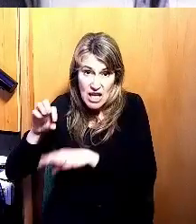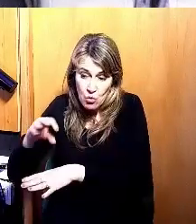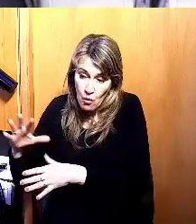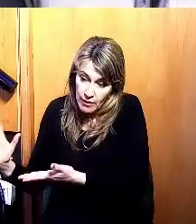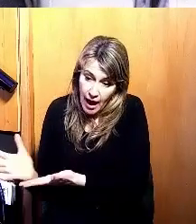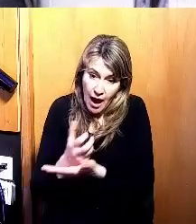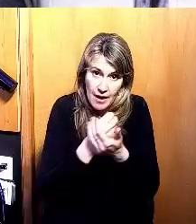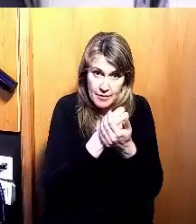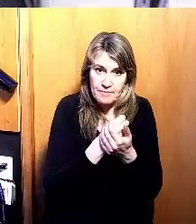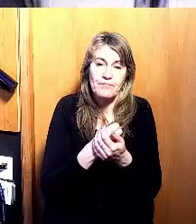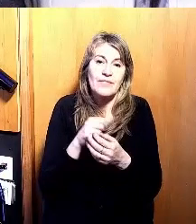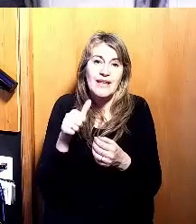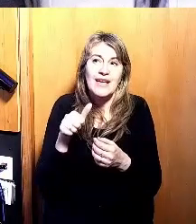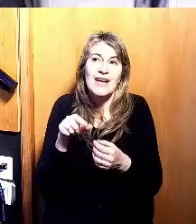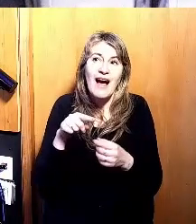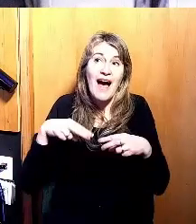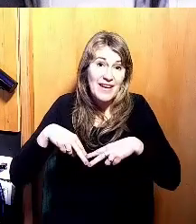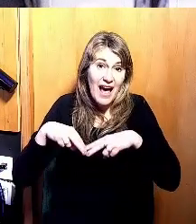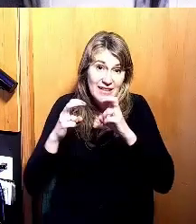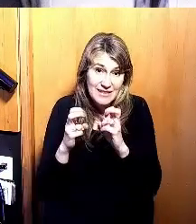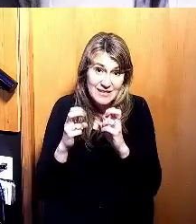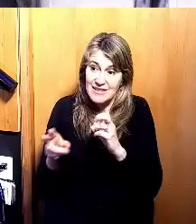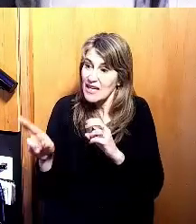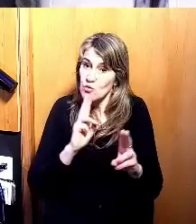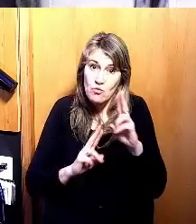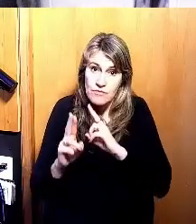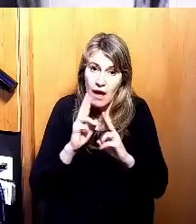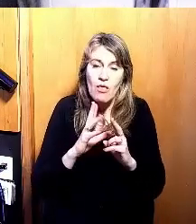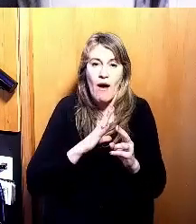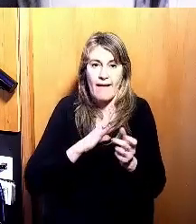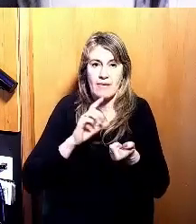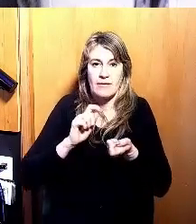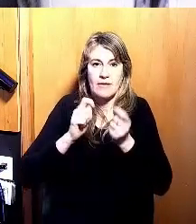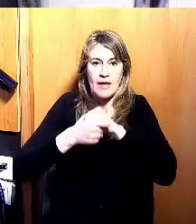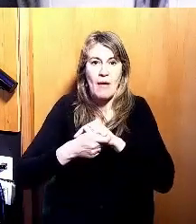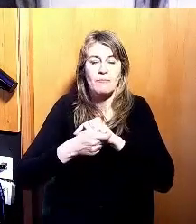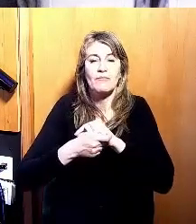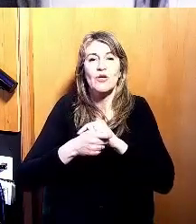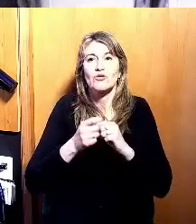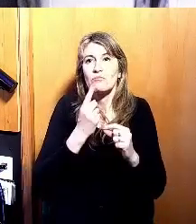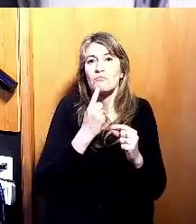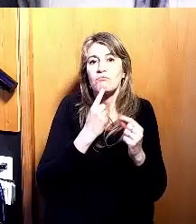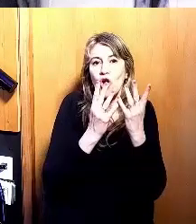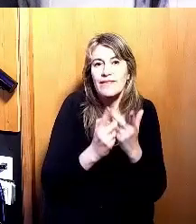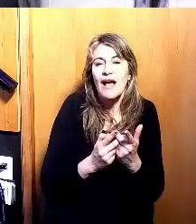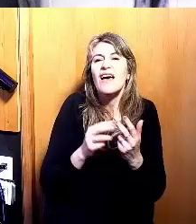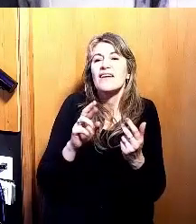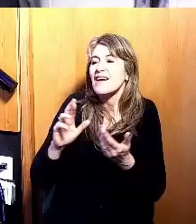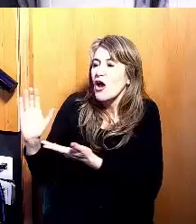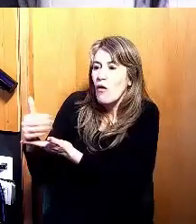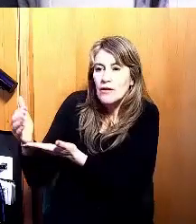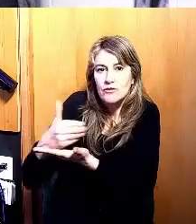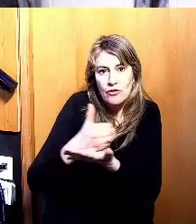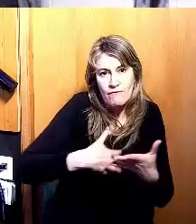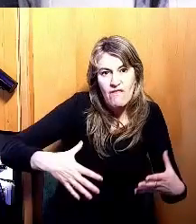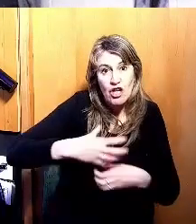Ahí el resultado de esos análisis produce a veces cambios en las políticas concretas de recolección. Capaz que en esta zona, en